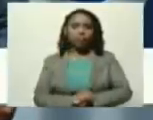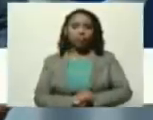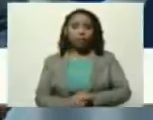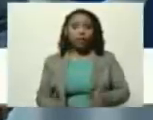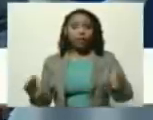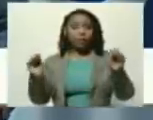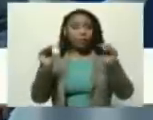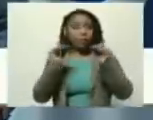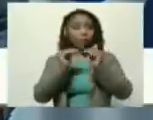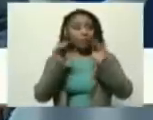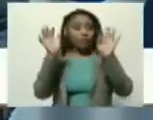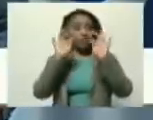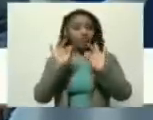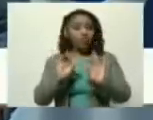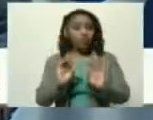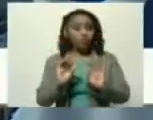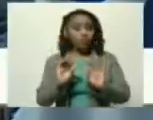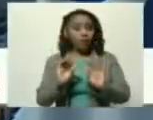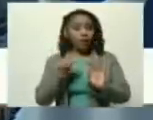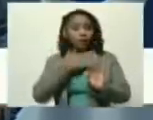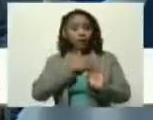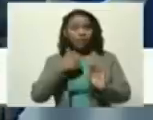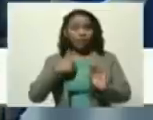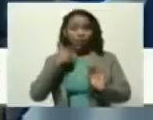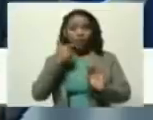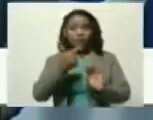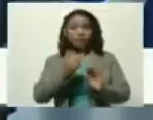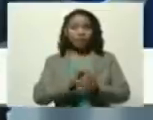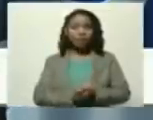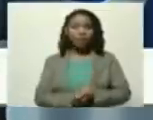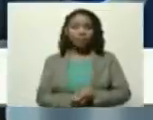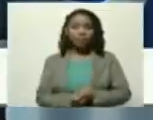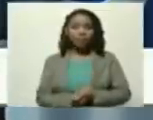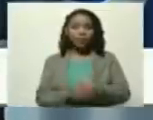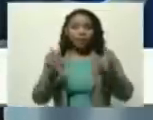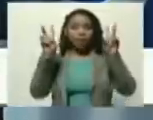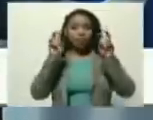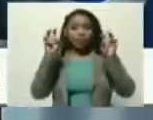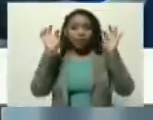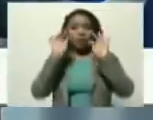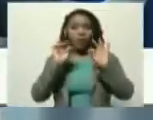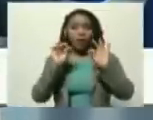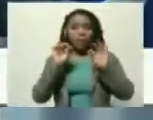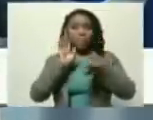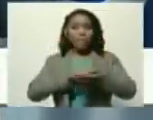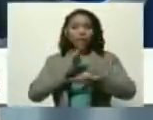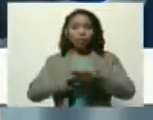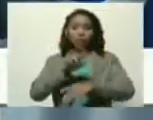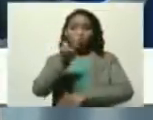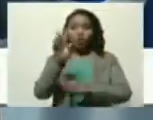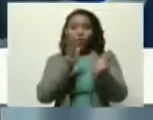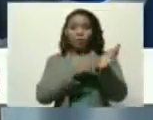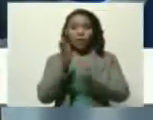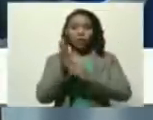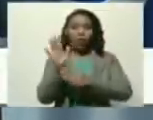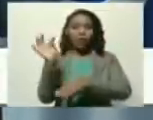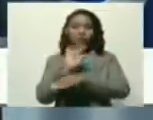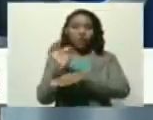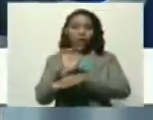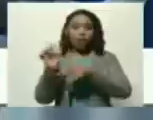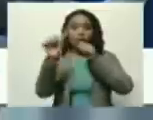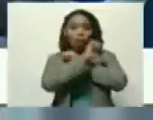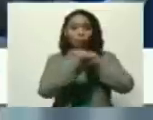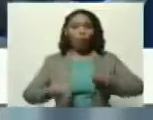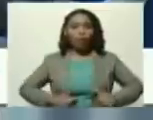Igualmente, quiero destacar de un nuevo caso ocurrido el 2 de marzo, cuando funcionarios de la